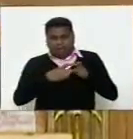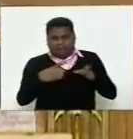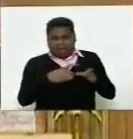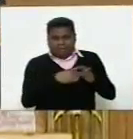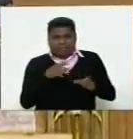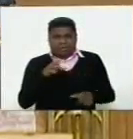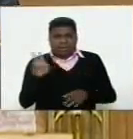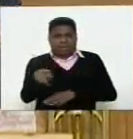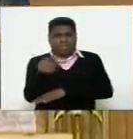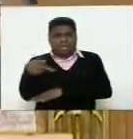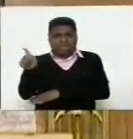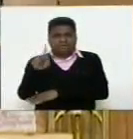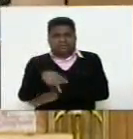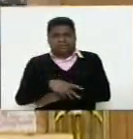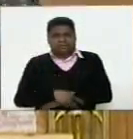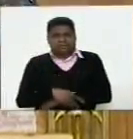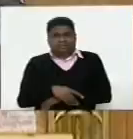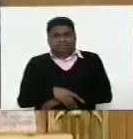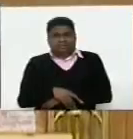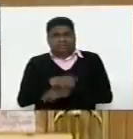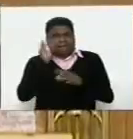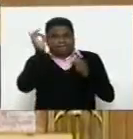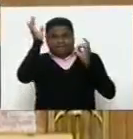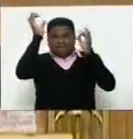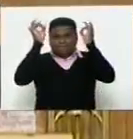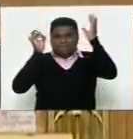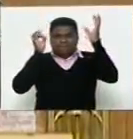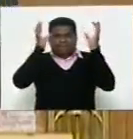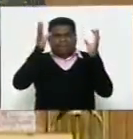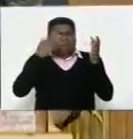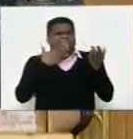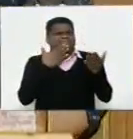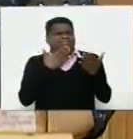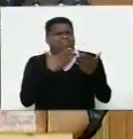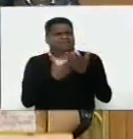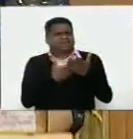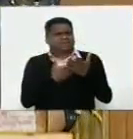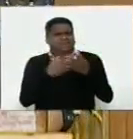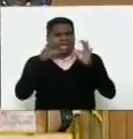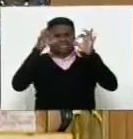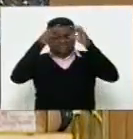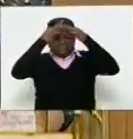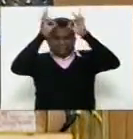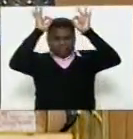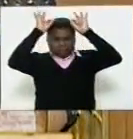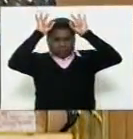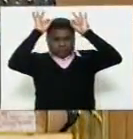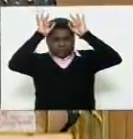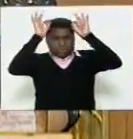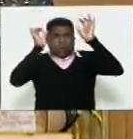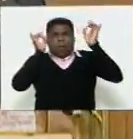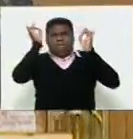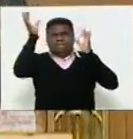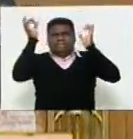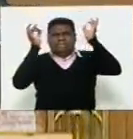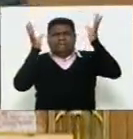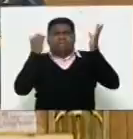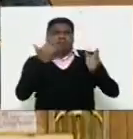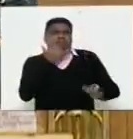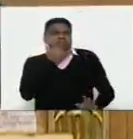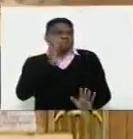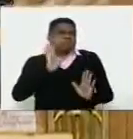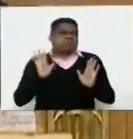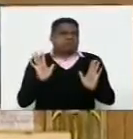patria, la inventiva, como nos los pedía Simón Rodríguez, o inventamos o erramos, y aquí